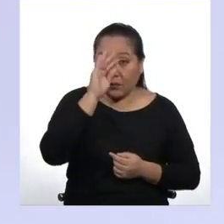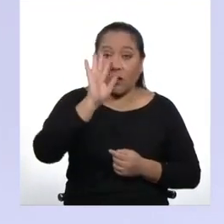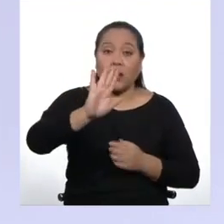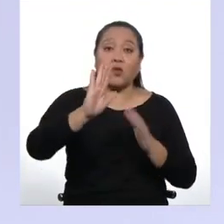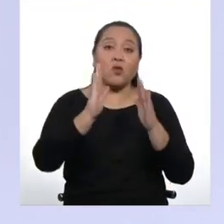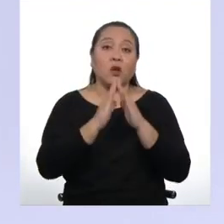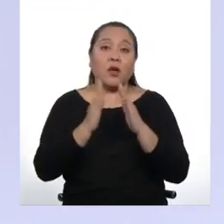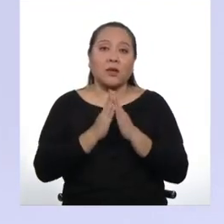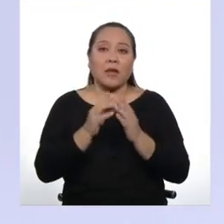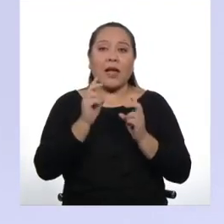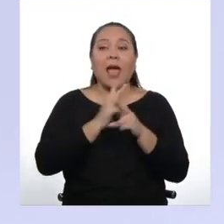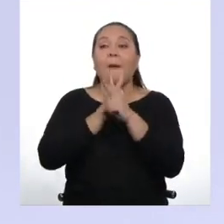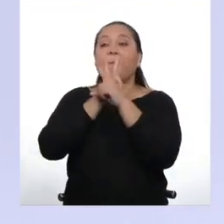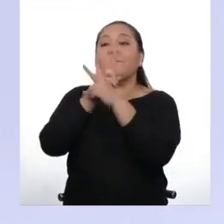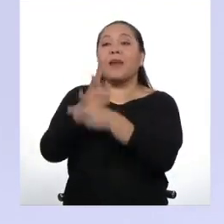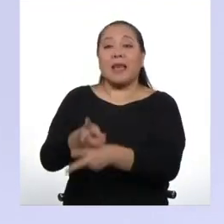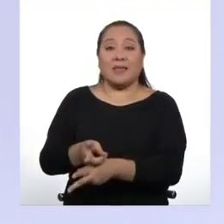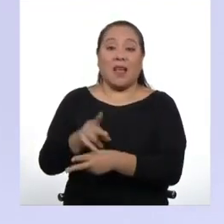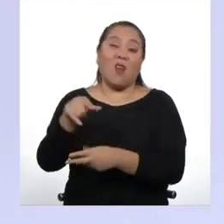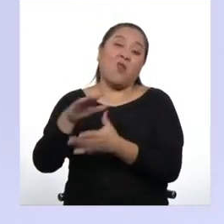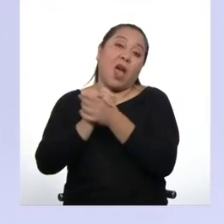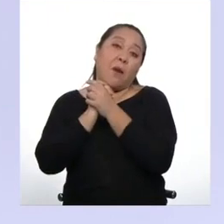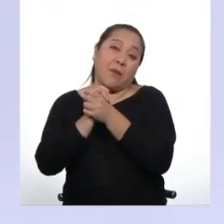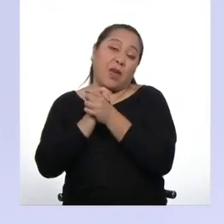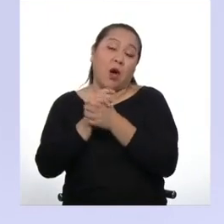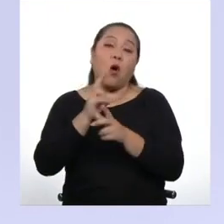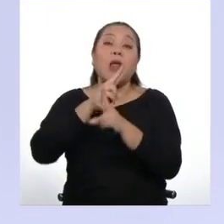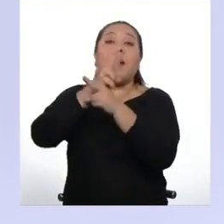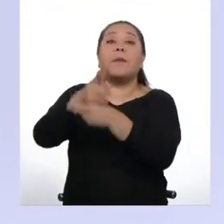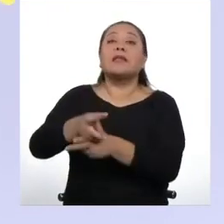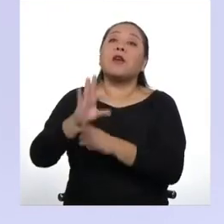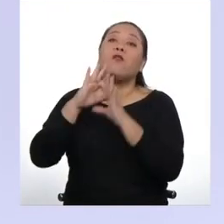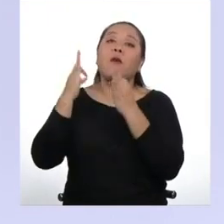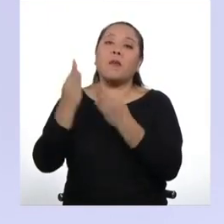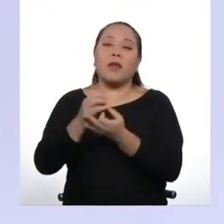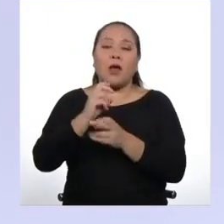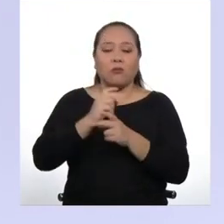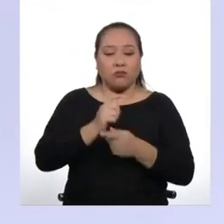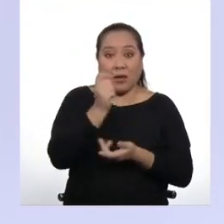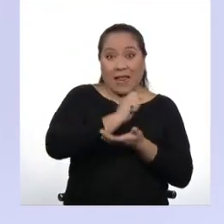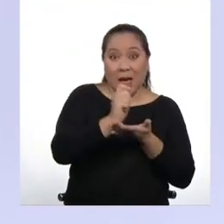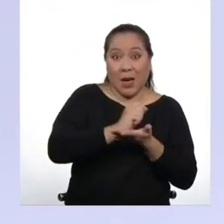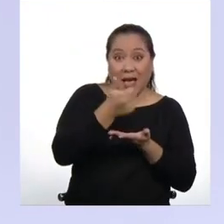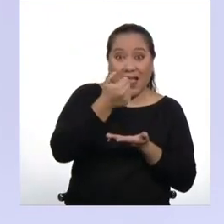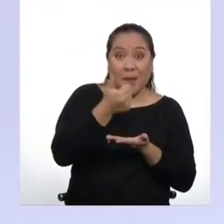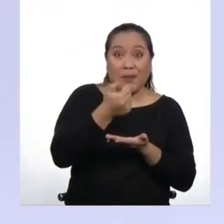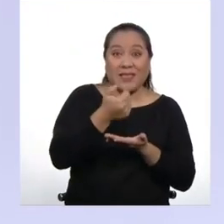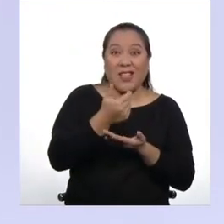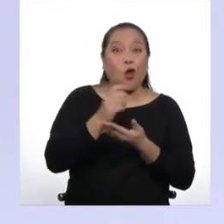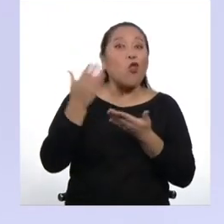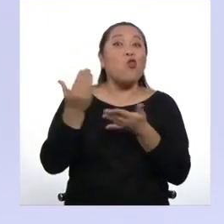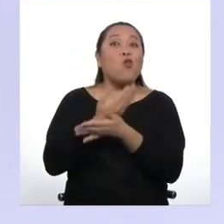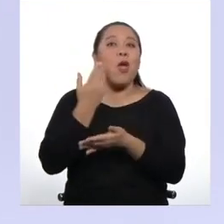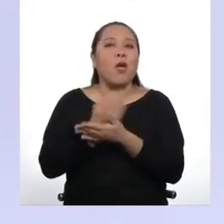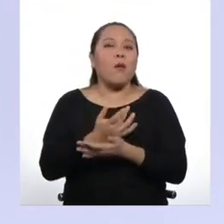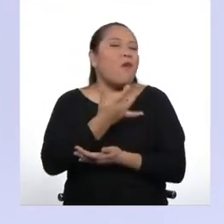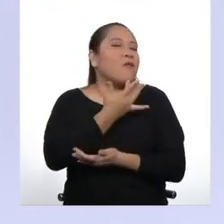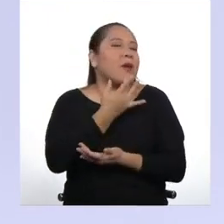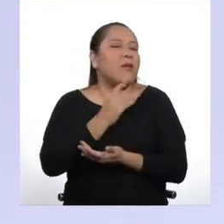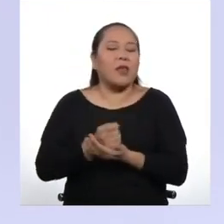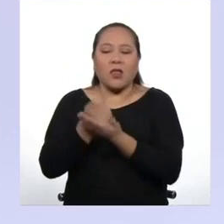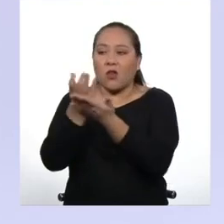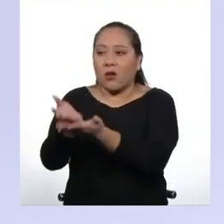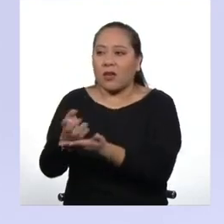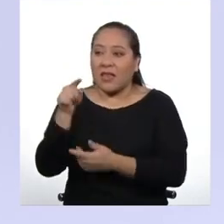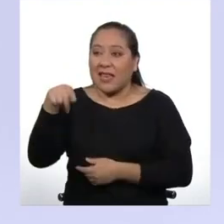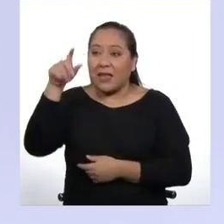casa le prestan a un amigo o amiga o a alguien de la familia un lapicero nuevo, tu lapicero preferido, y al cabo de 2 minutos